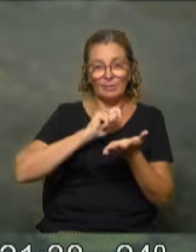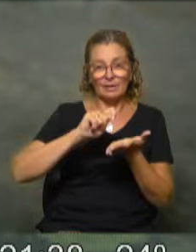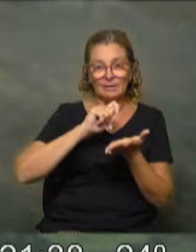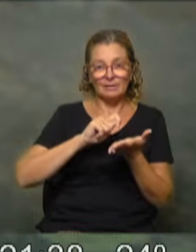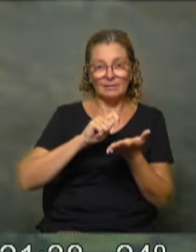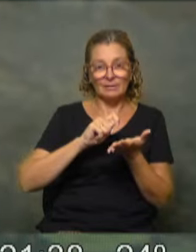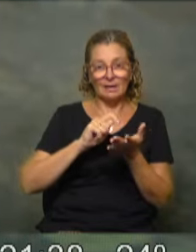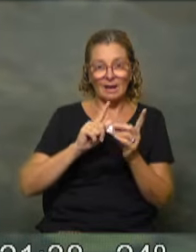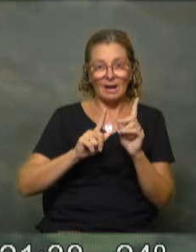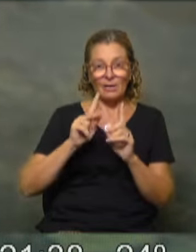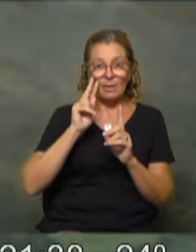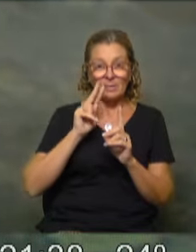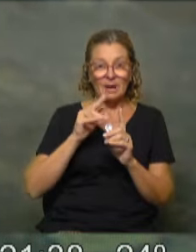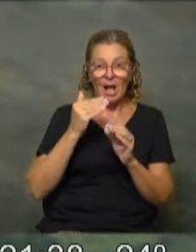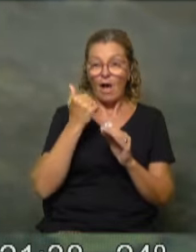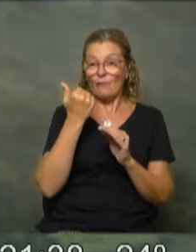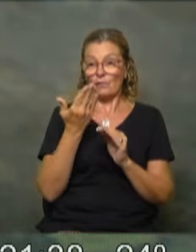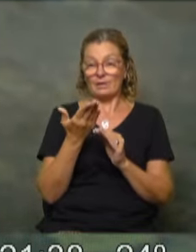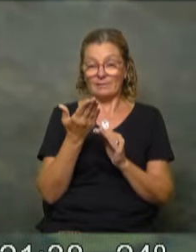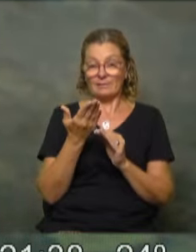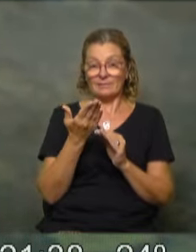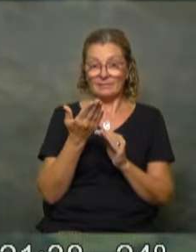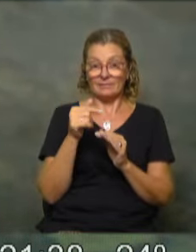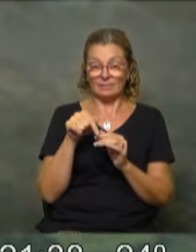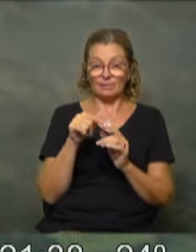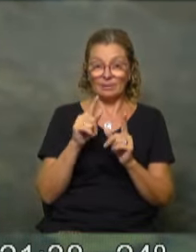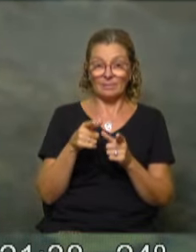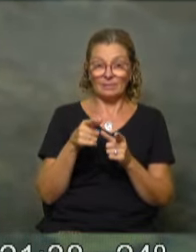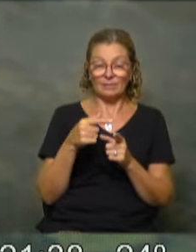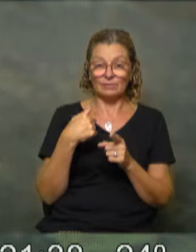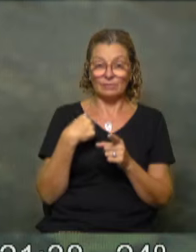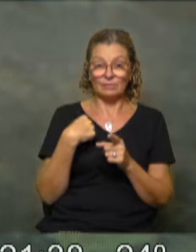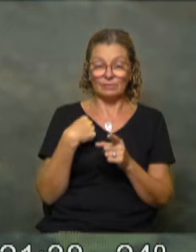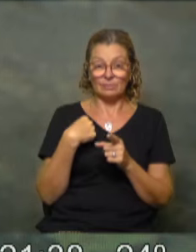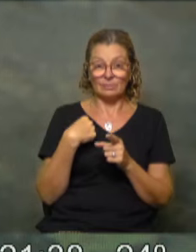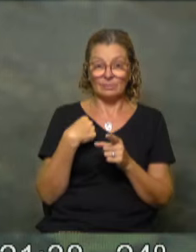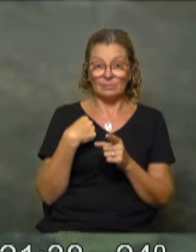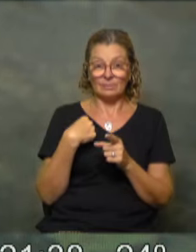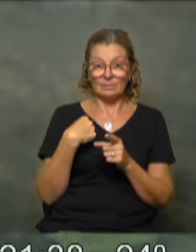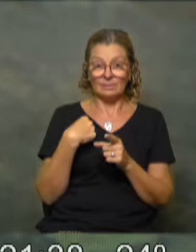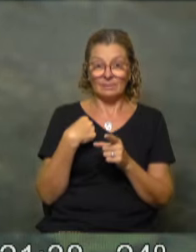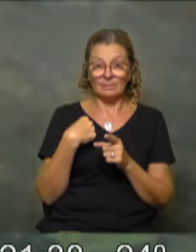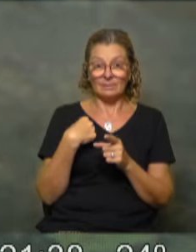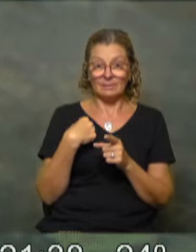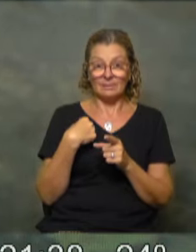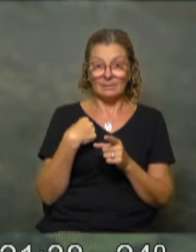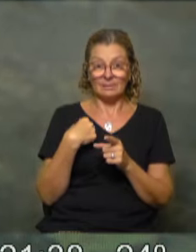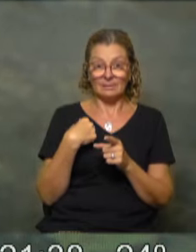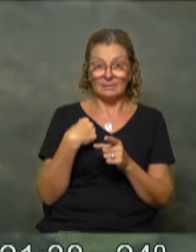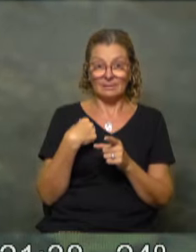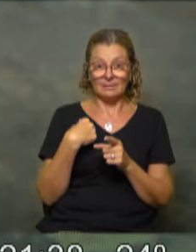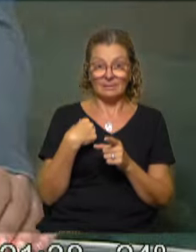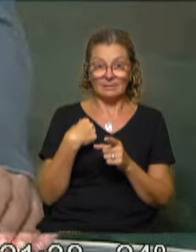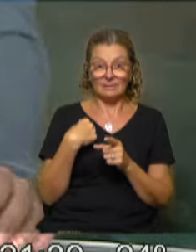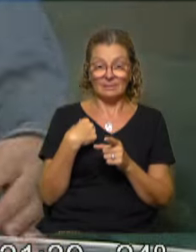como que hay algo de mirar de afuera. Y en esto me parece que también, yo de plantas y robots no sé nada y me gusta, con lo que no sé, me gusta